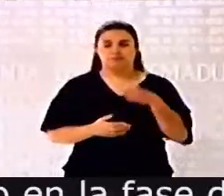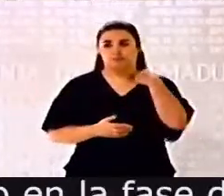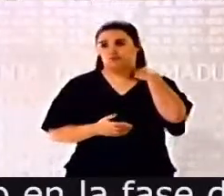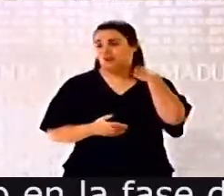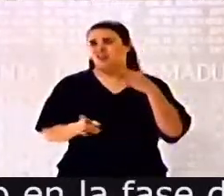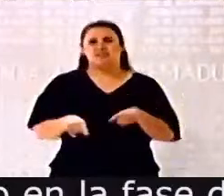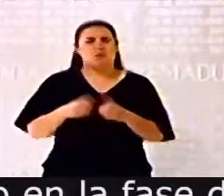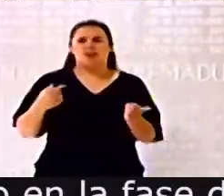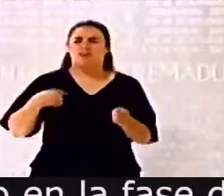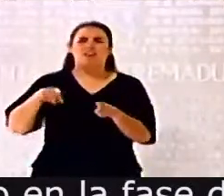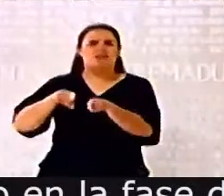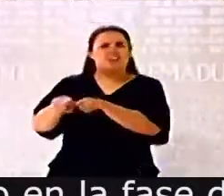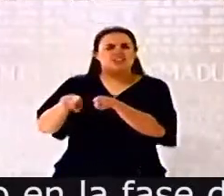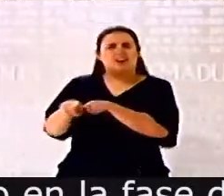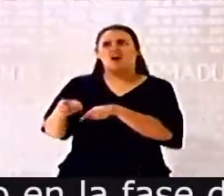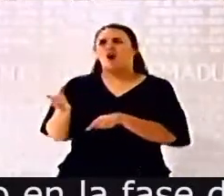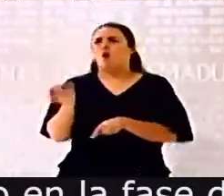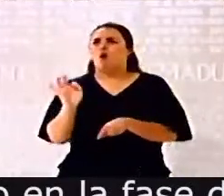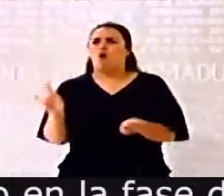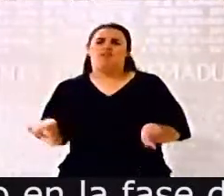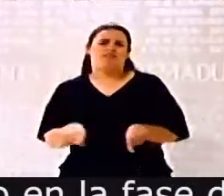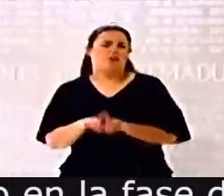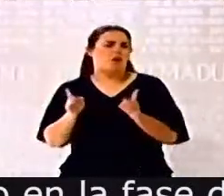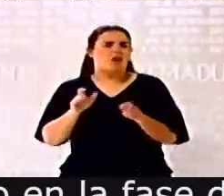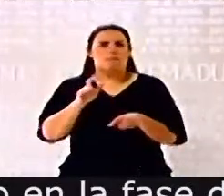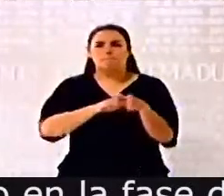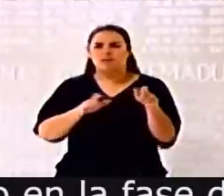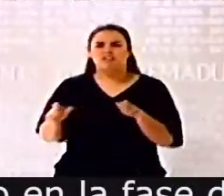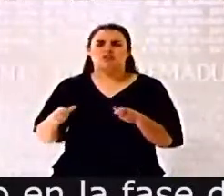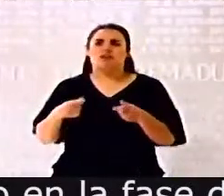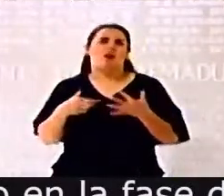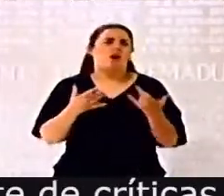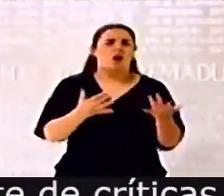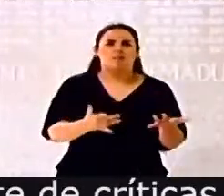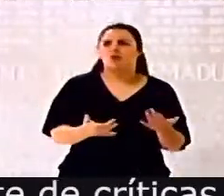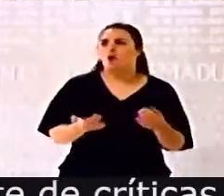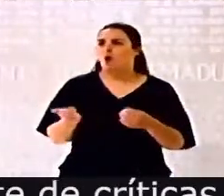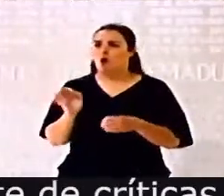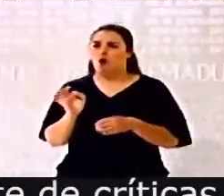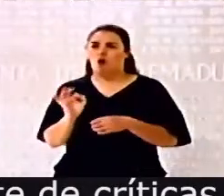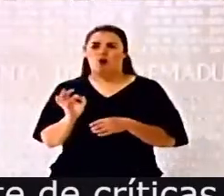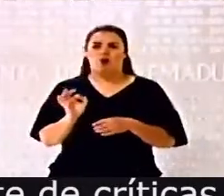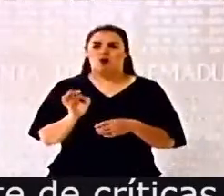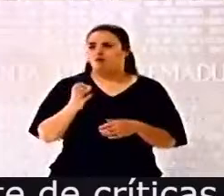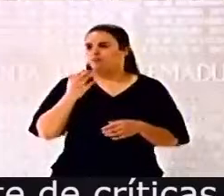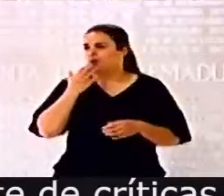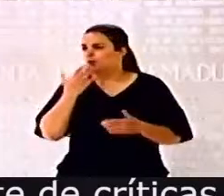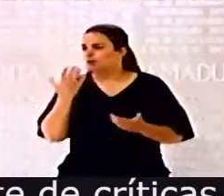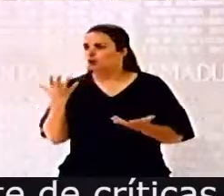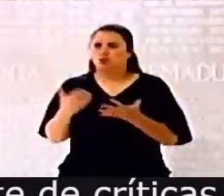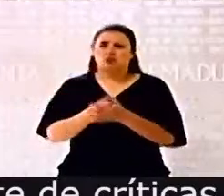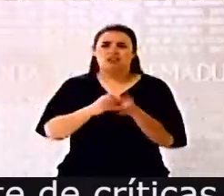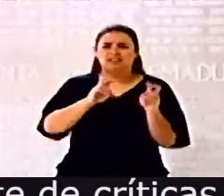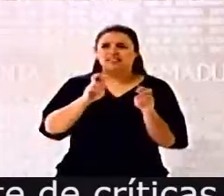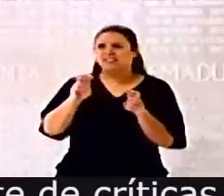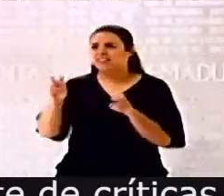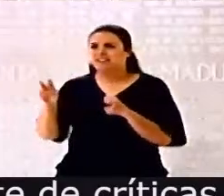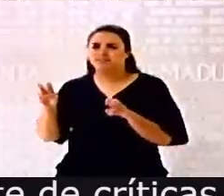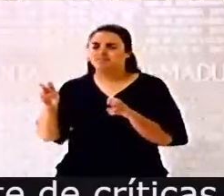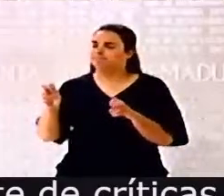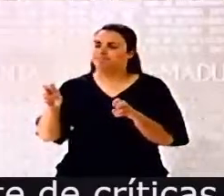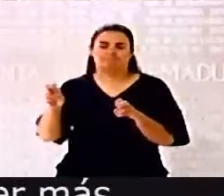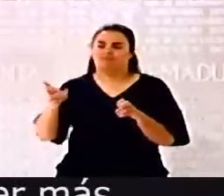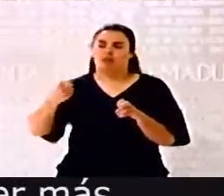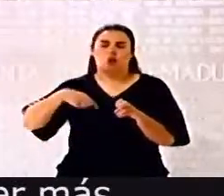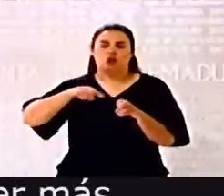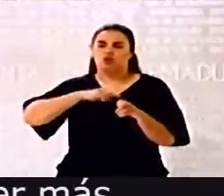Independientemente de críticas, independientemente de que la gente quiera correr más, independientemente de todas estas cuestiones, nosotros lo que le